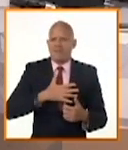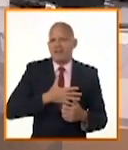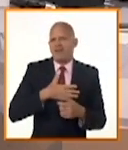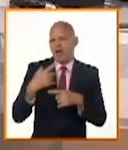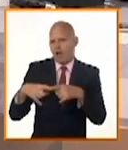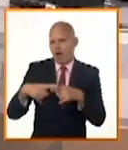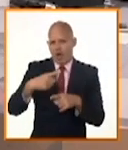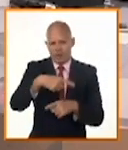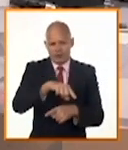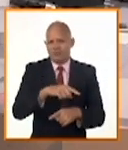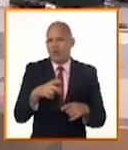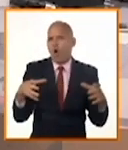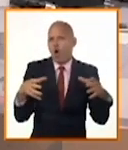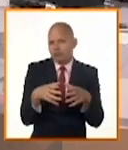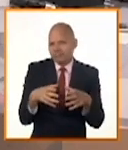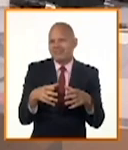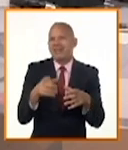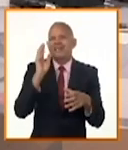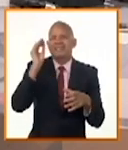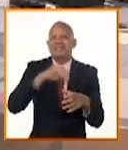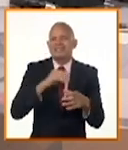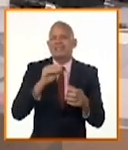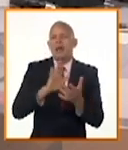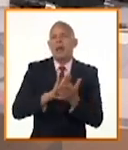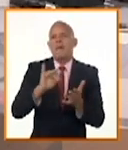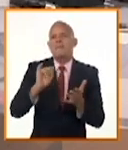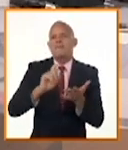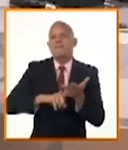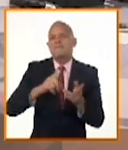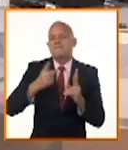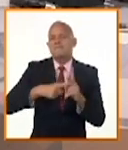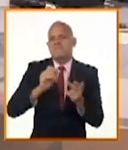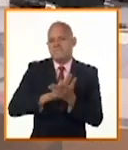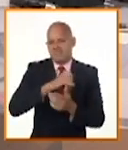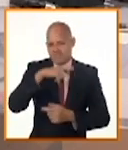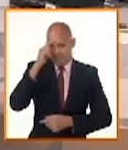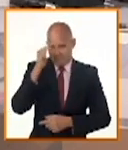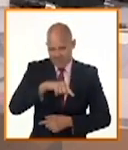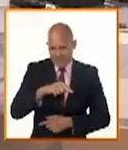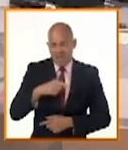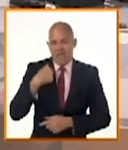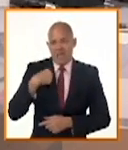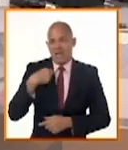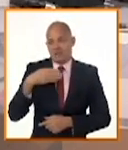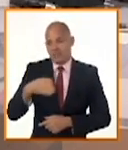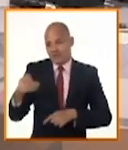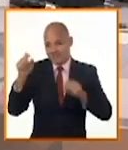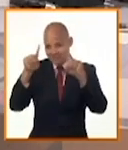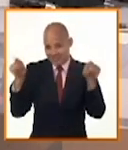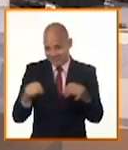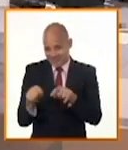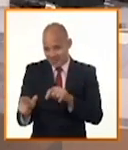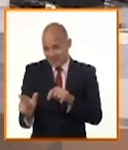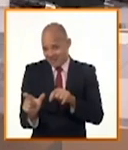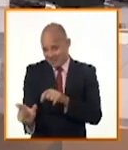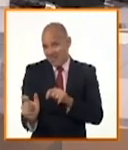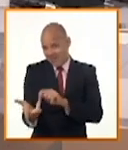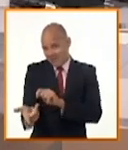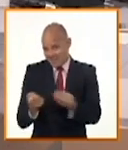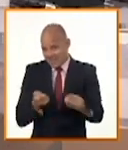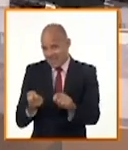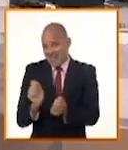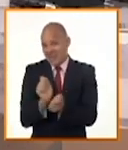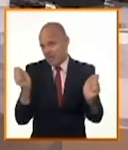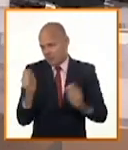hay algún ejemplo de lo que está de lo que está pasando en ese En ese sentido y Qué puede pasar en aquellos lugares por supuesto donde no hay